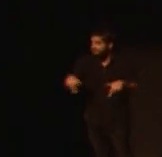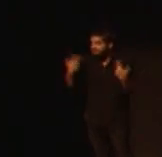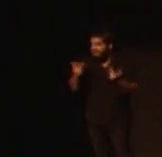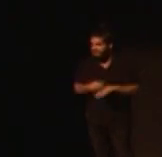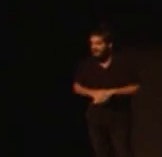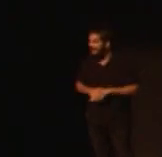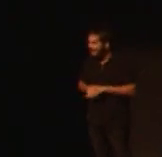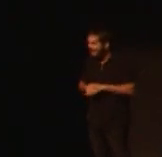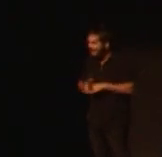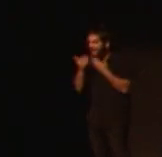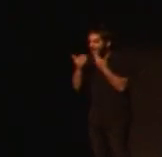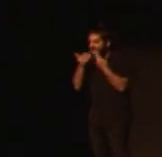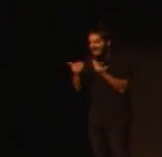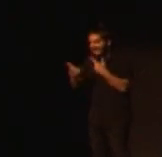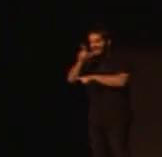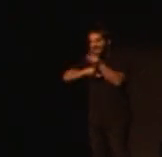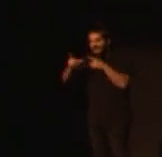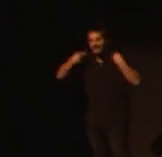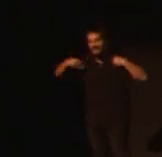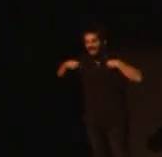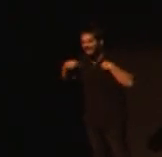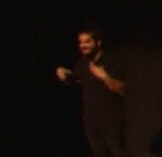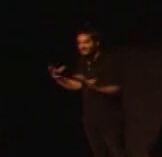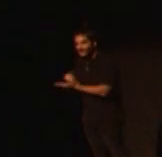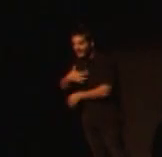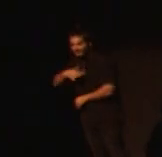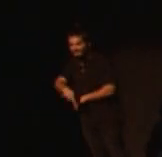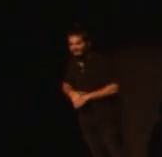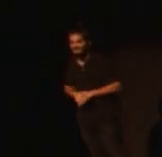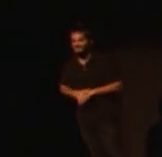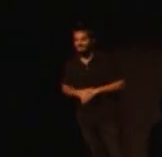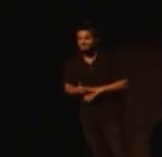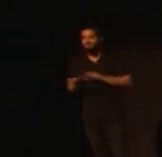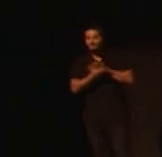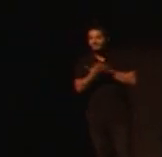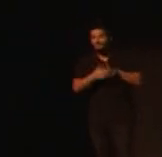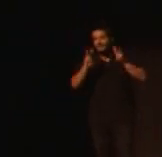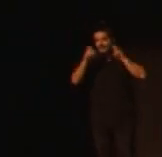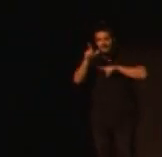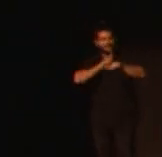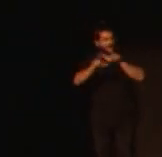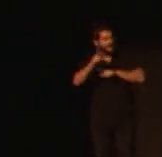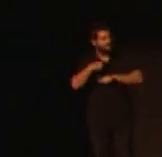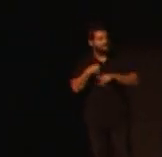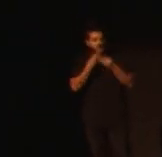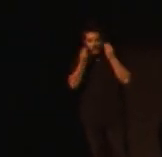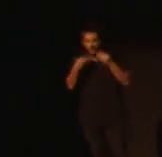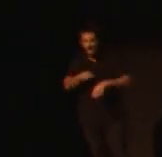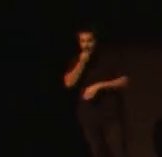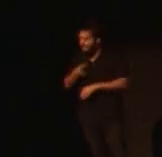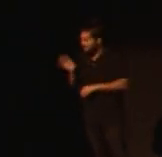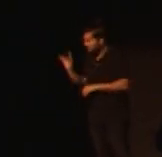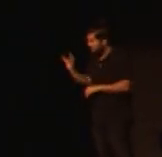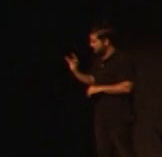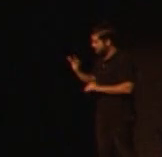gracias por hacer que este viaje lo podamos disfrutar todos. Hablando de viaje, Laura, yo tengo una historia buenísima que me pasó el otro día con mis amigas. Sí, sí,